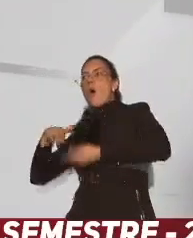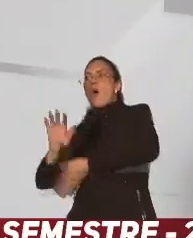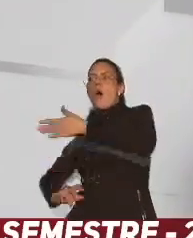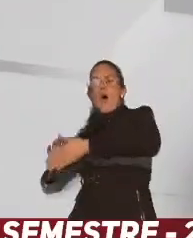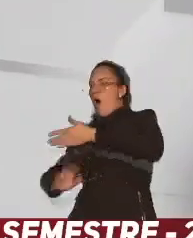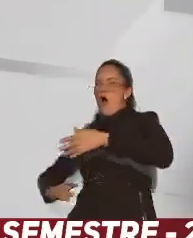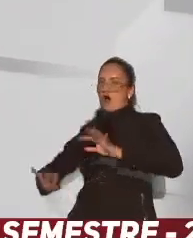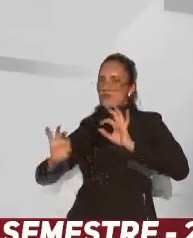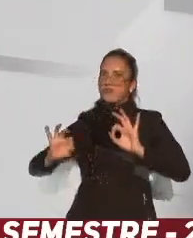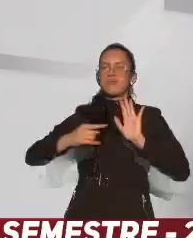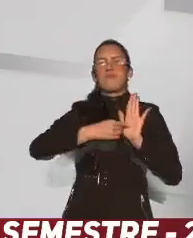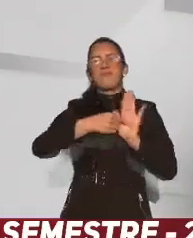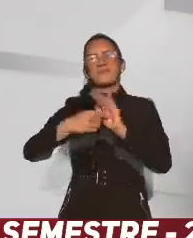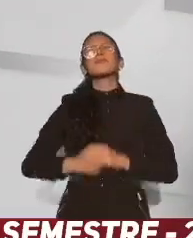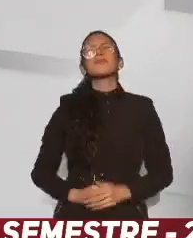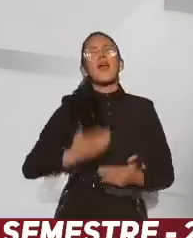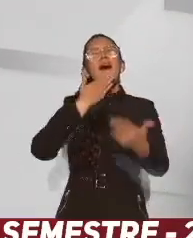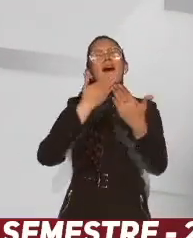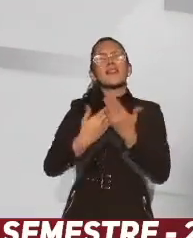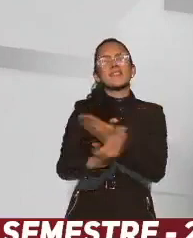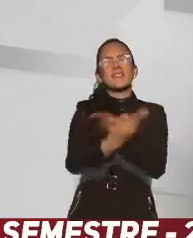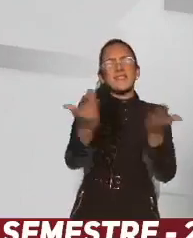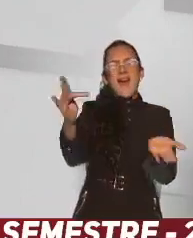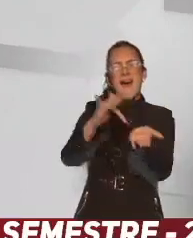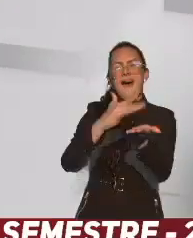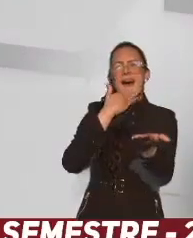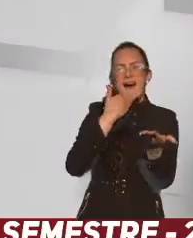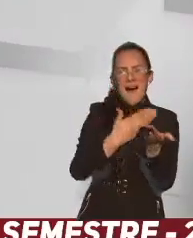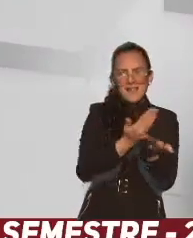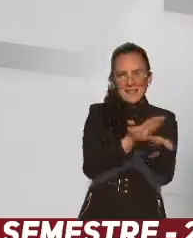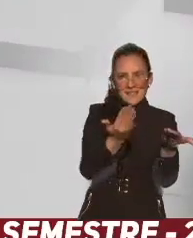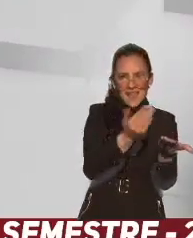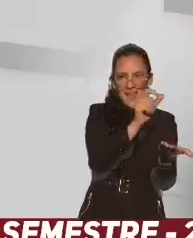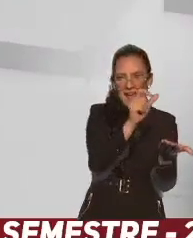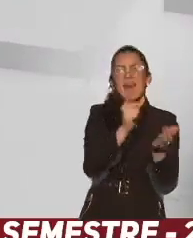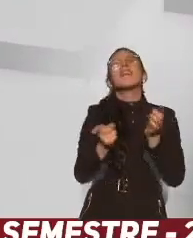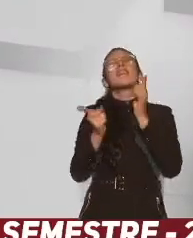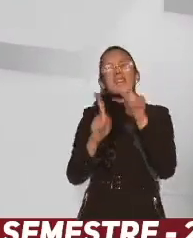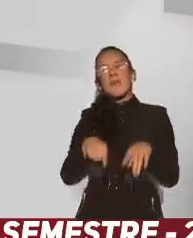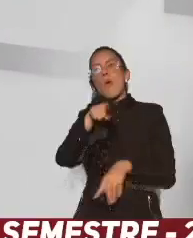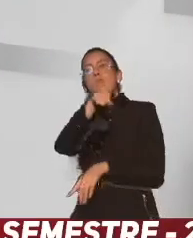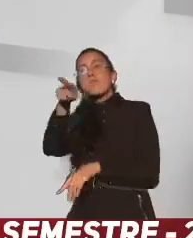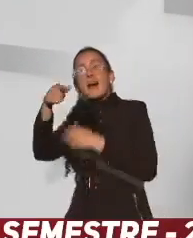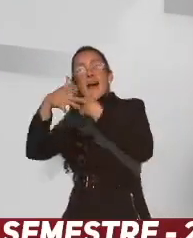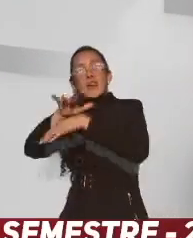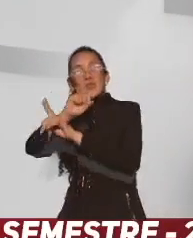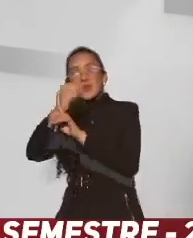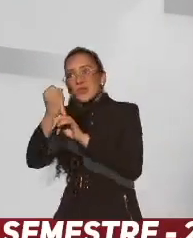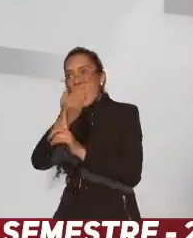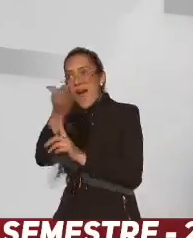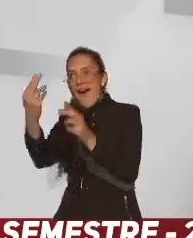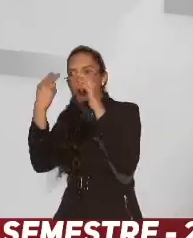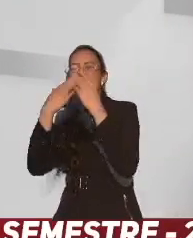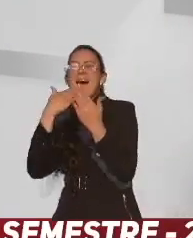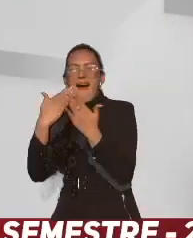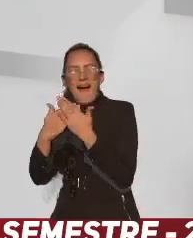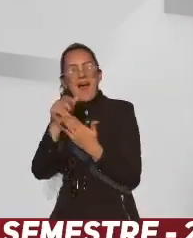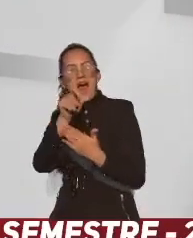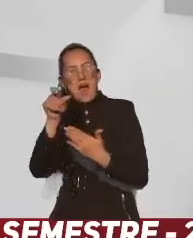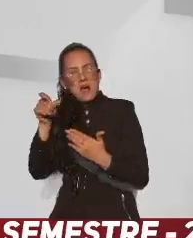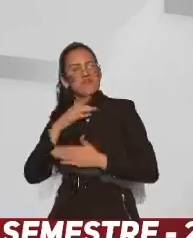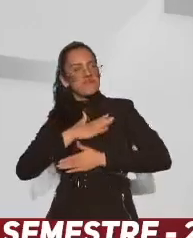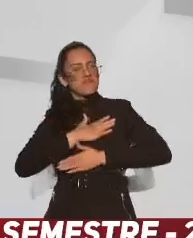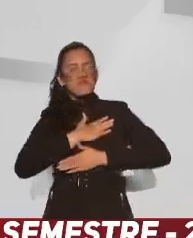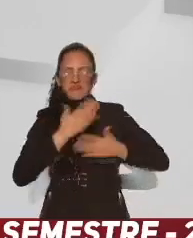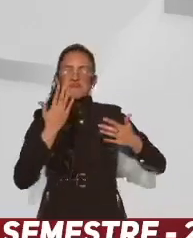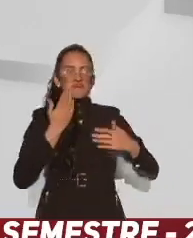los presentes y a todos los que están conectados en nuestras redes sociales por haber atendido esta convocatoria del